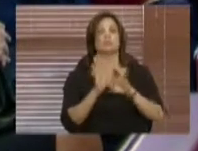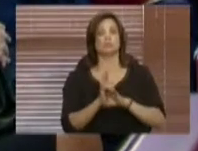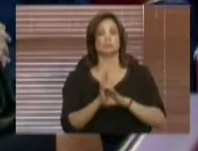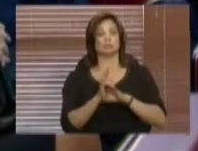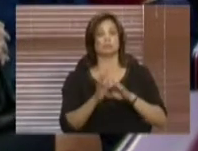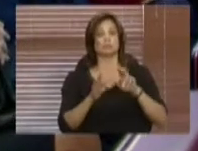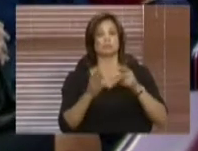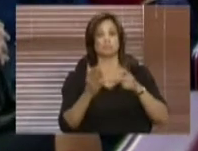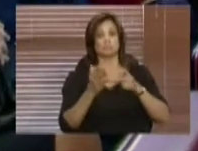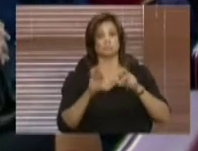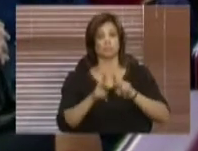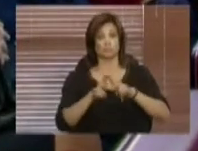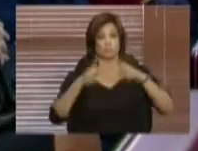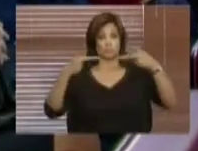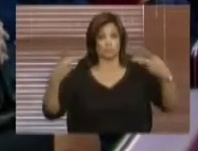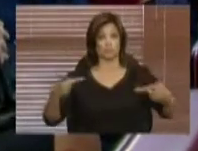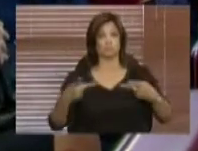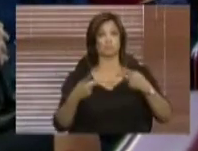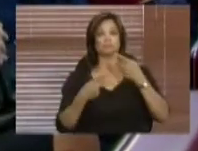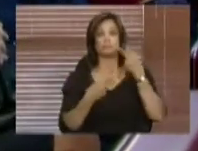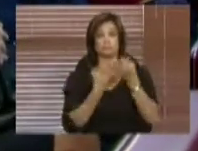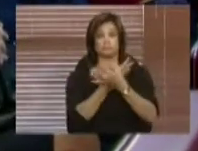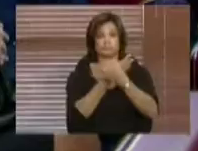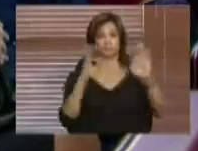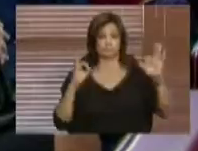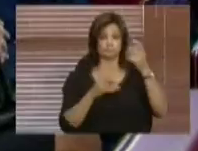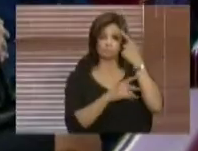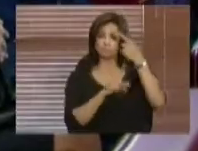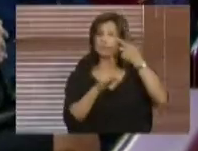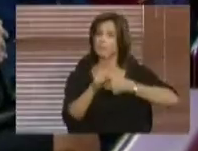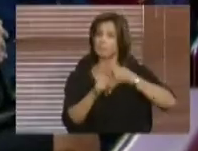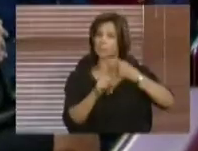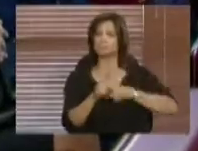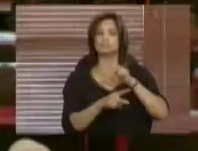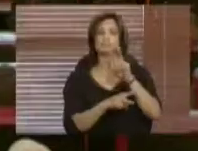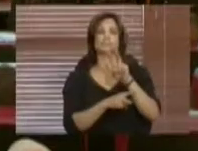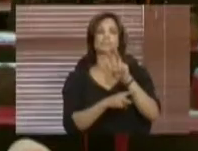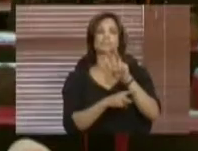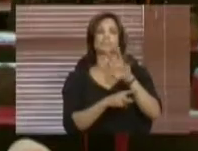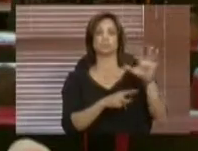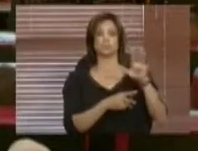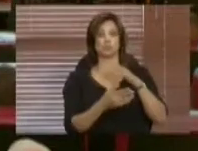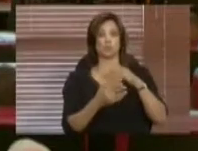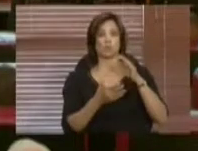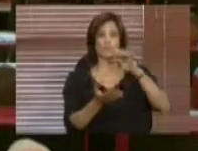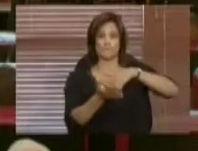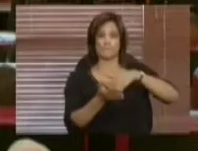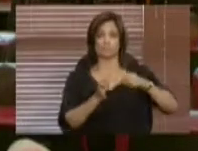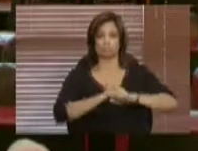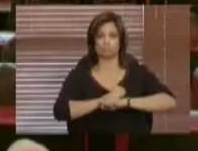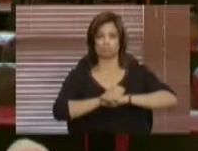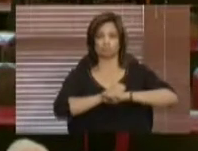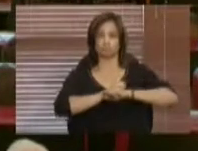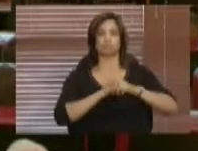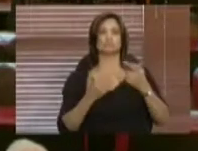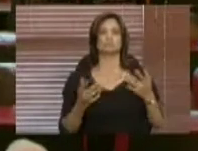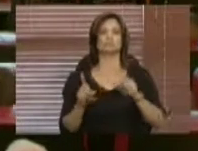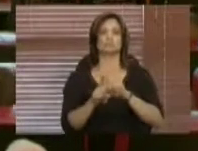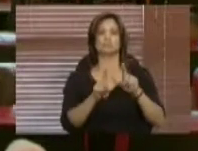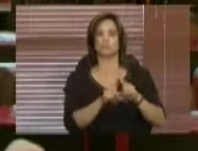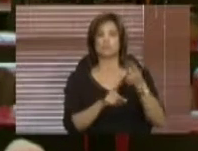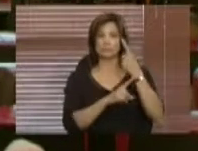un periódico gratuito mensual con una tirada de 25.000 ejemplares. Igualmente, se